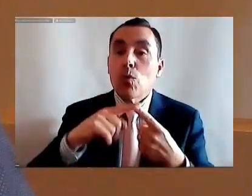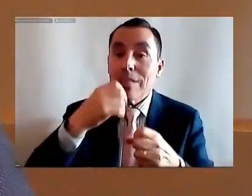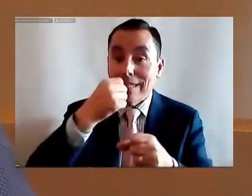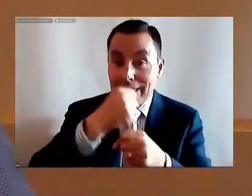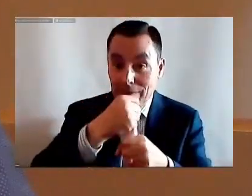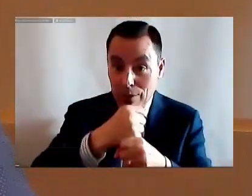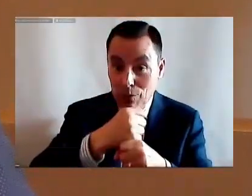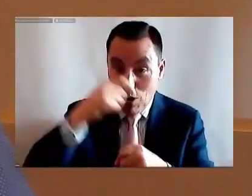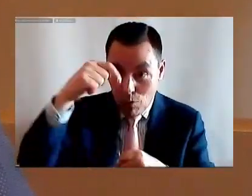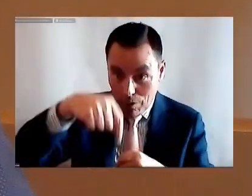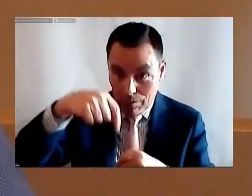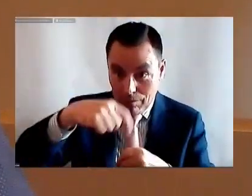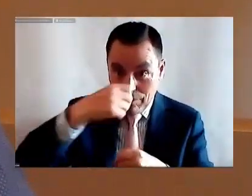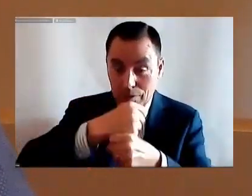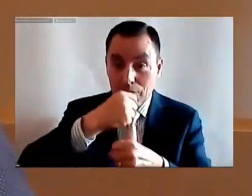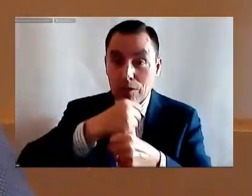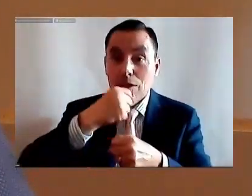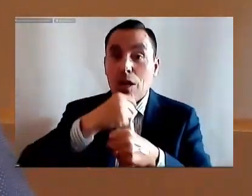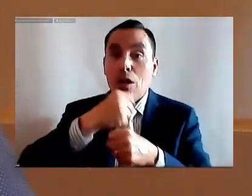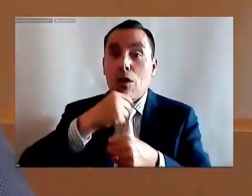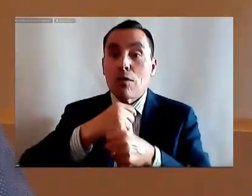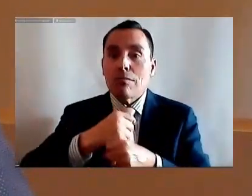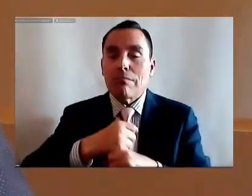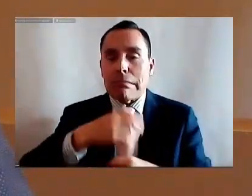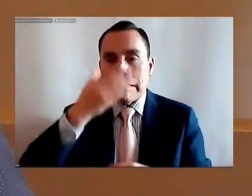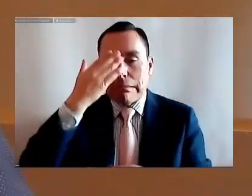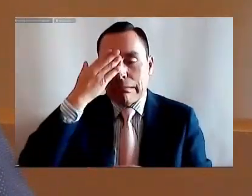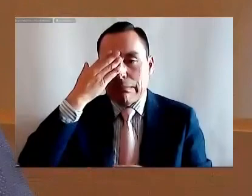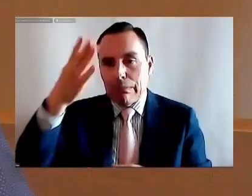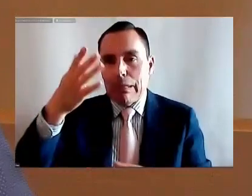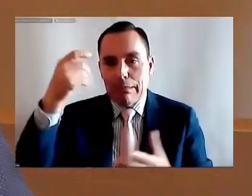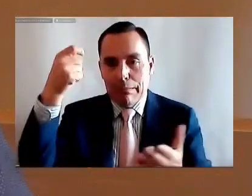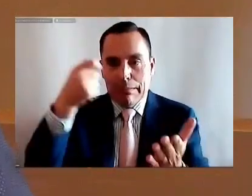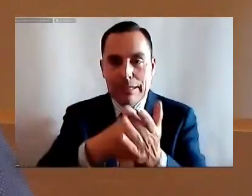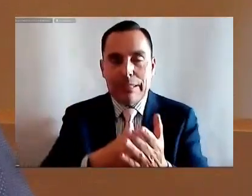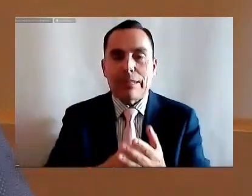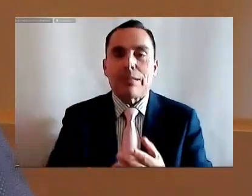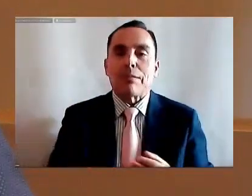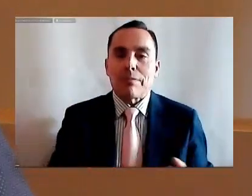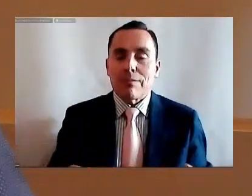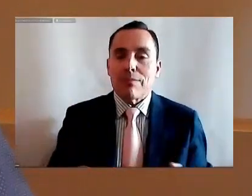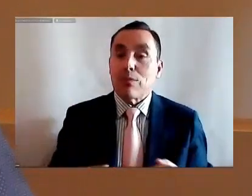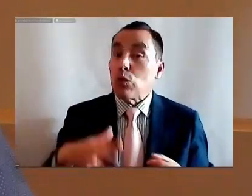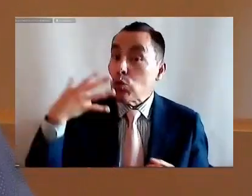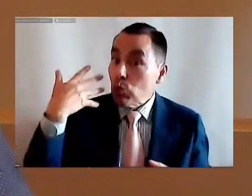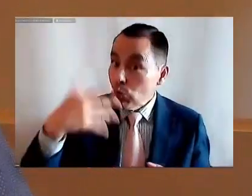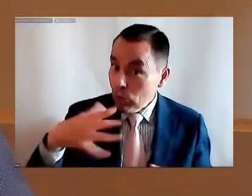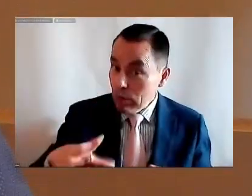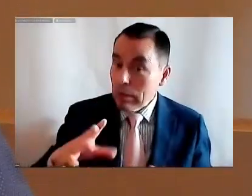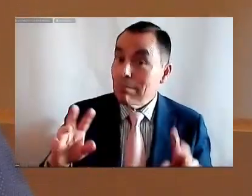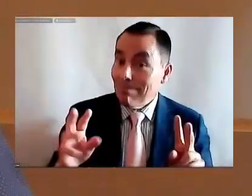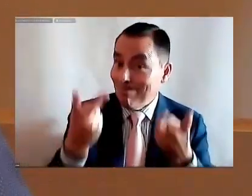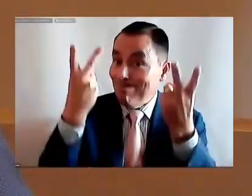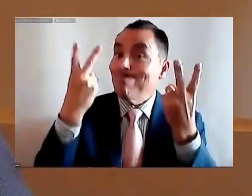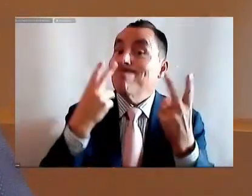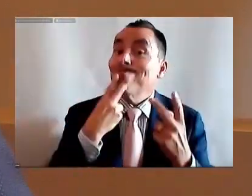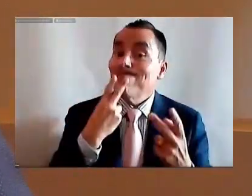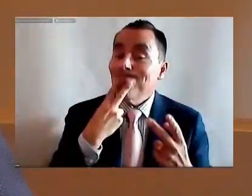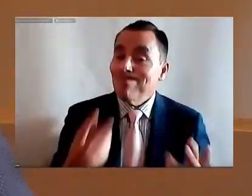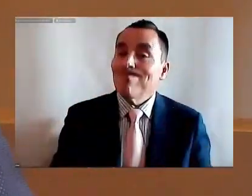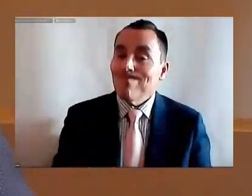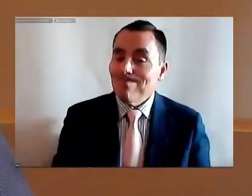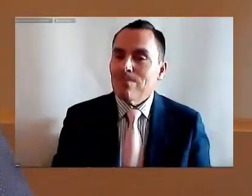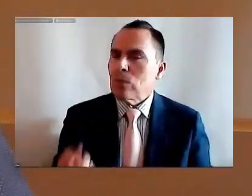en general que están muy mal pagados y que son claves para que sobrevivamos. Entonces, eso genera una pregunta, ¿no?